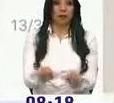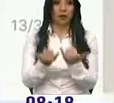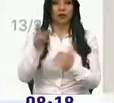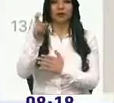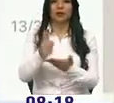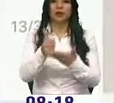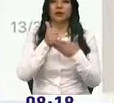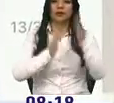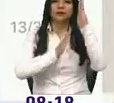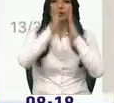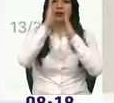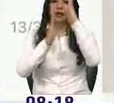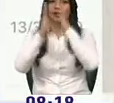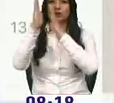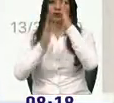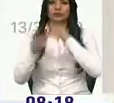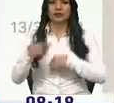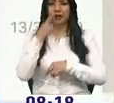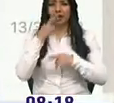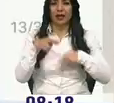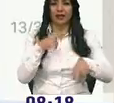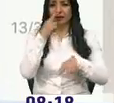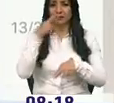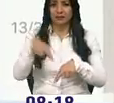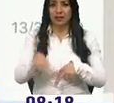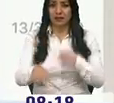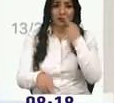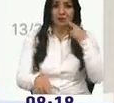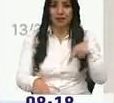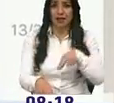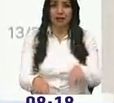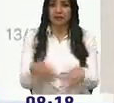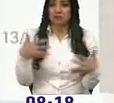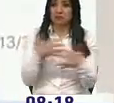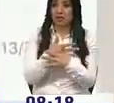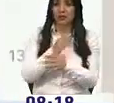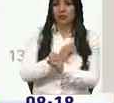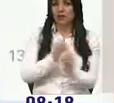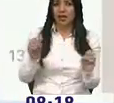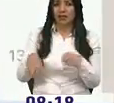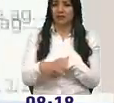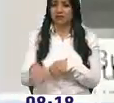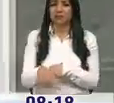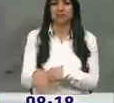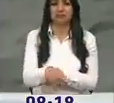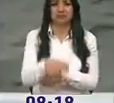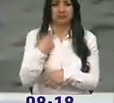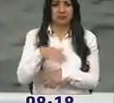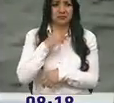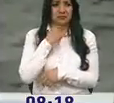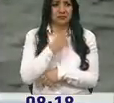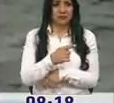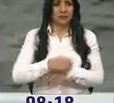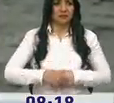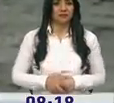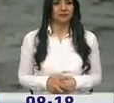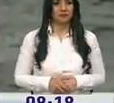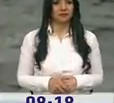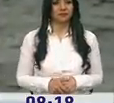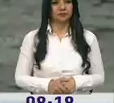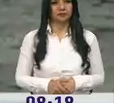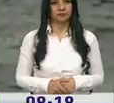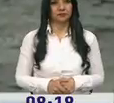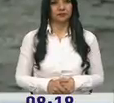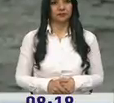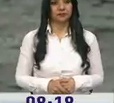Carlos. Estamos inundados de ratas. Lo peor de todo es que ya ni tienen miedo a nada estos horribles roedores. Parecen